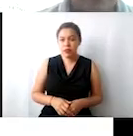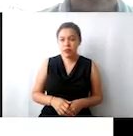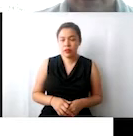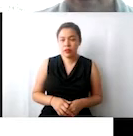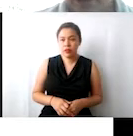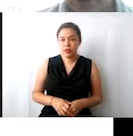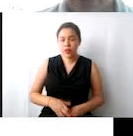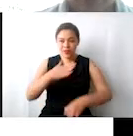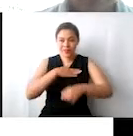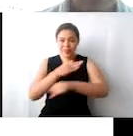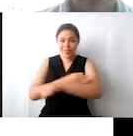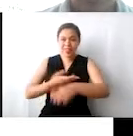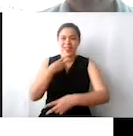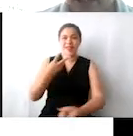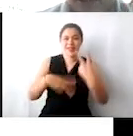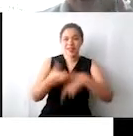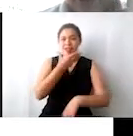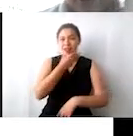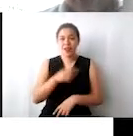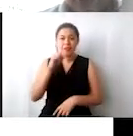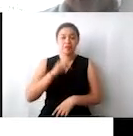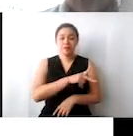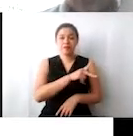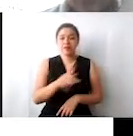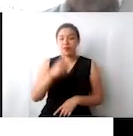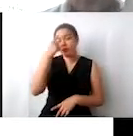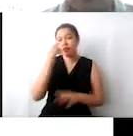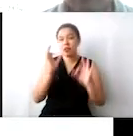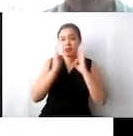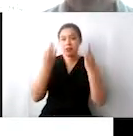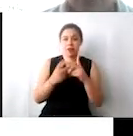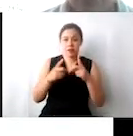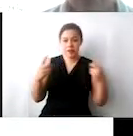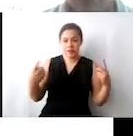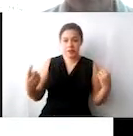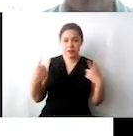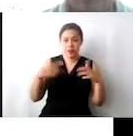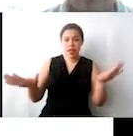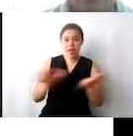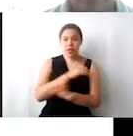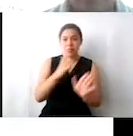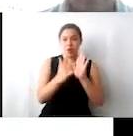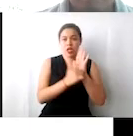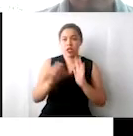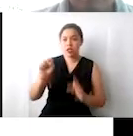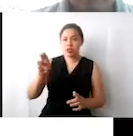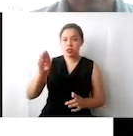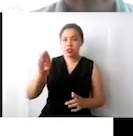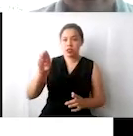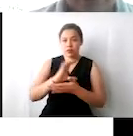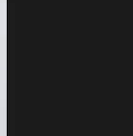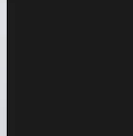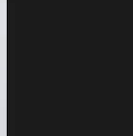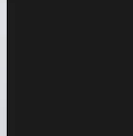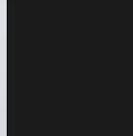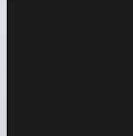¿Qué tal? Buenas tardes, sean bienvenidas y bienvenidos a nuestra sesión de formación y desarrollo, reforma sobre subcontratación. Para